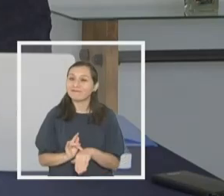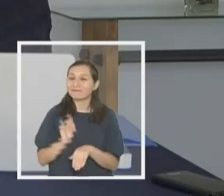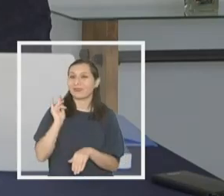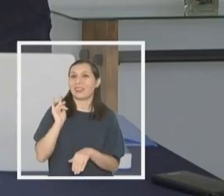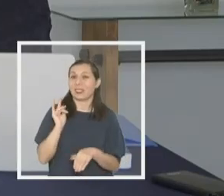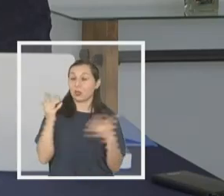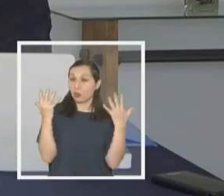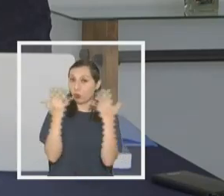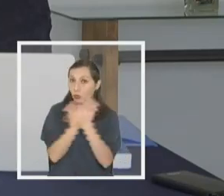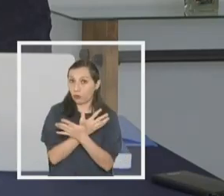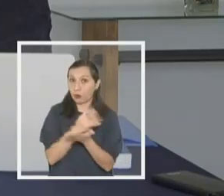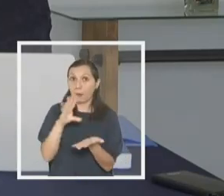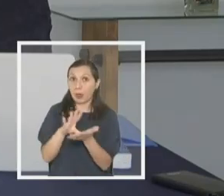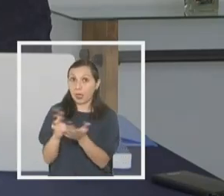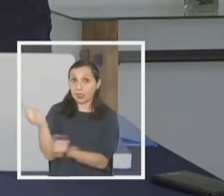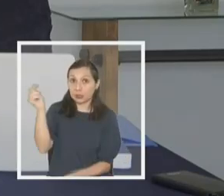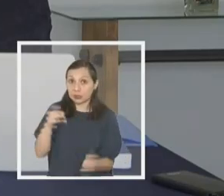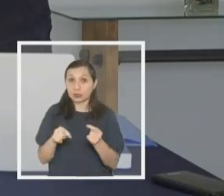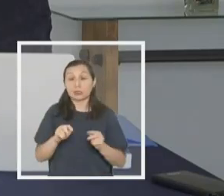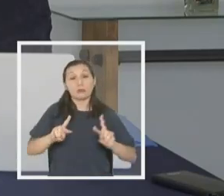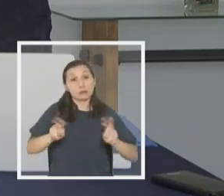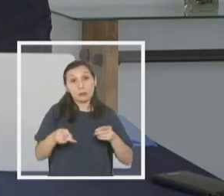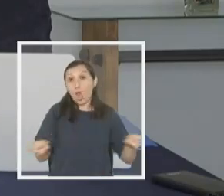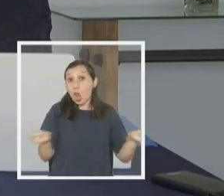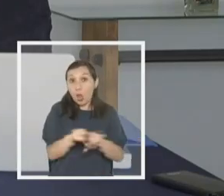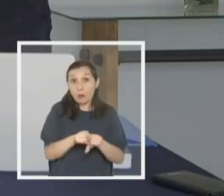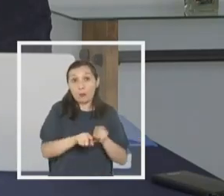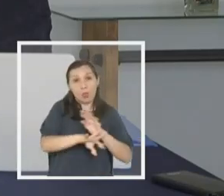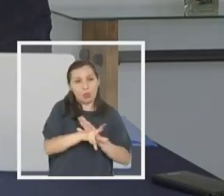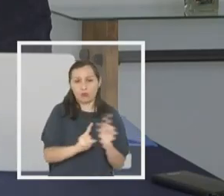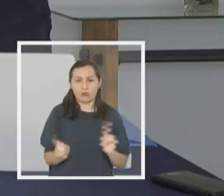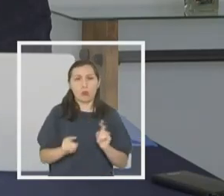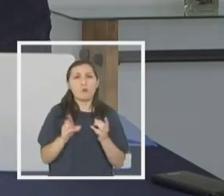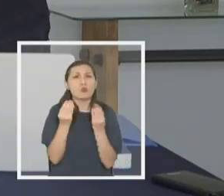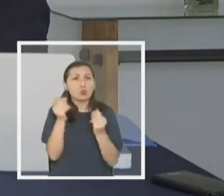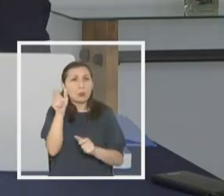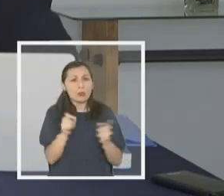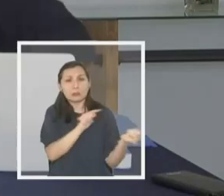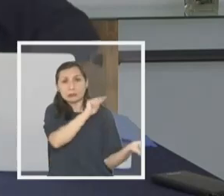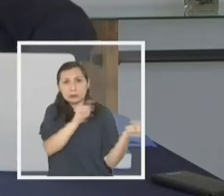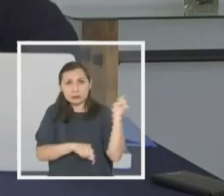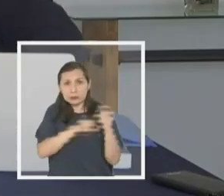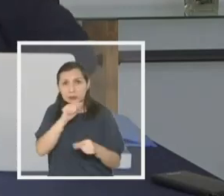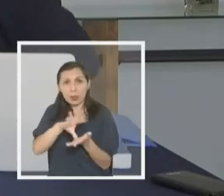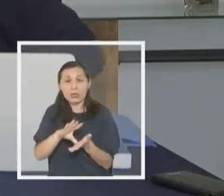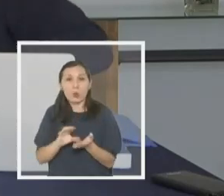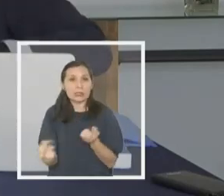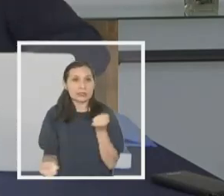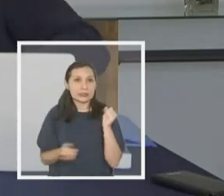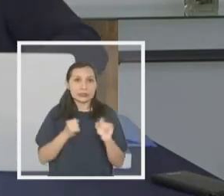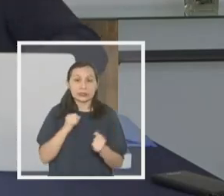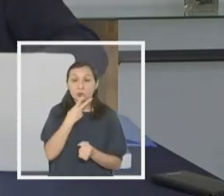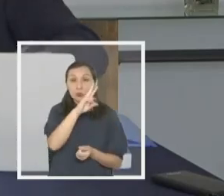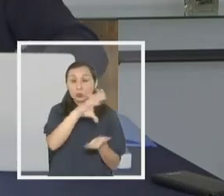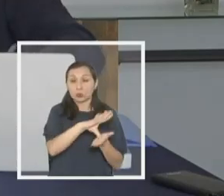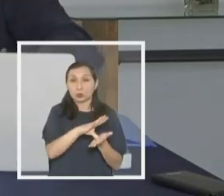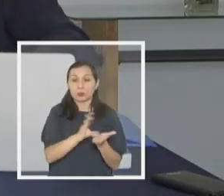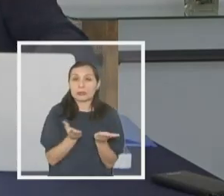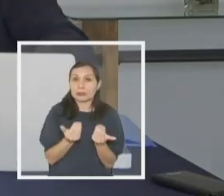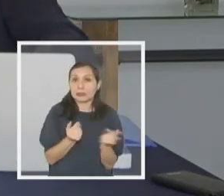delicado confundir migración con delincuencia. Gran parte de las personas que migran lo hacen por una situación de desesperación,